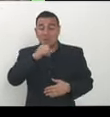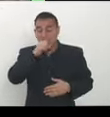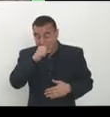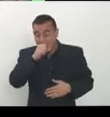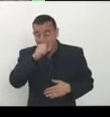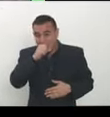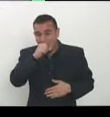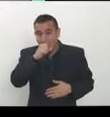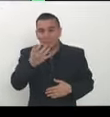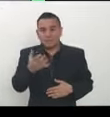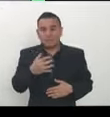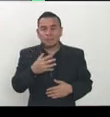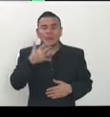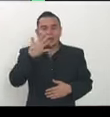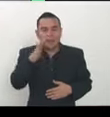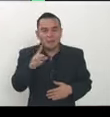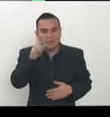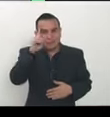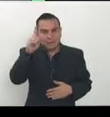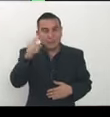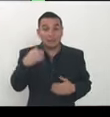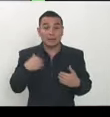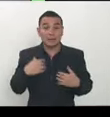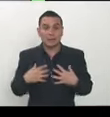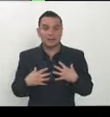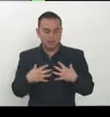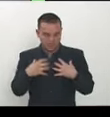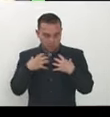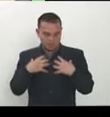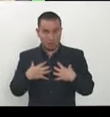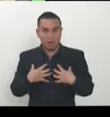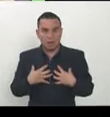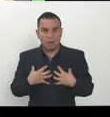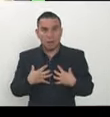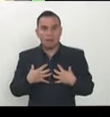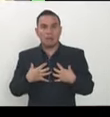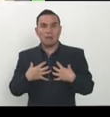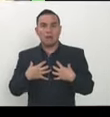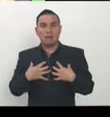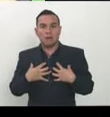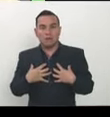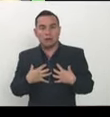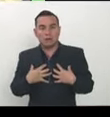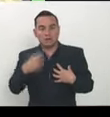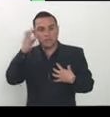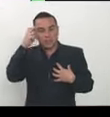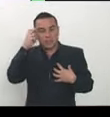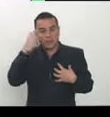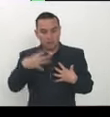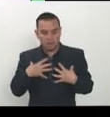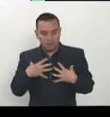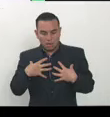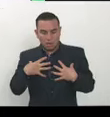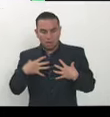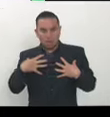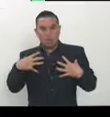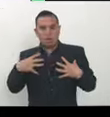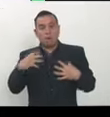hagas una idea, Jorge Javier, se te pone el pulmón como se le pone el hígado a un cirrótico. Se lo